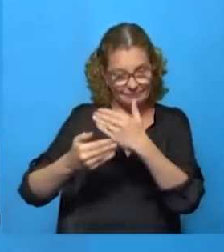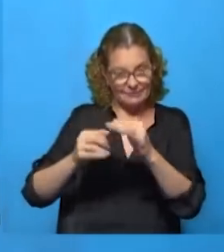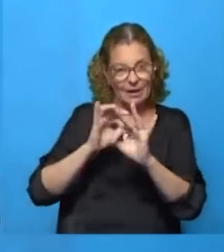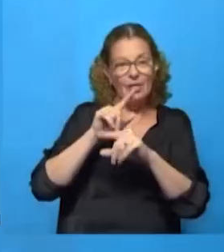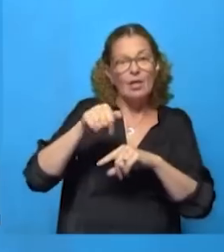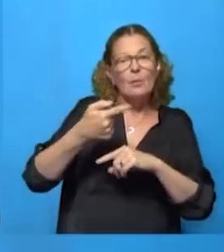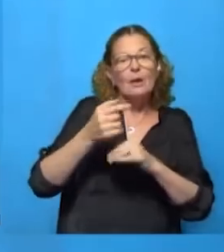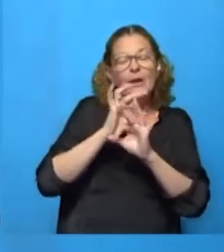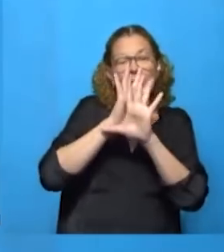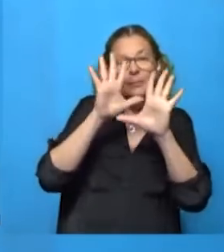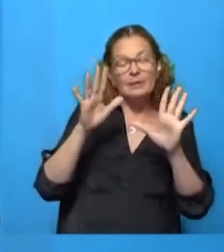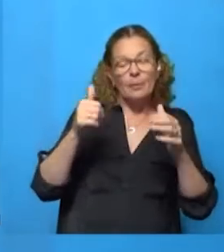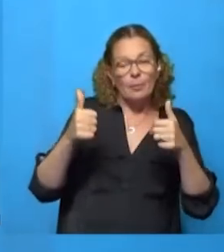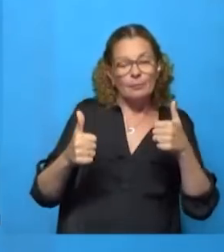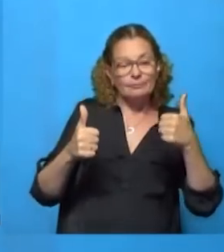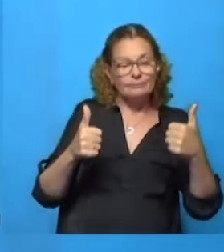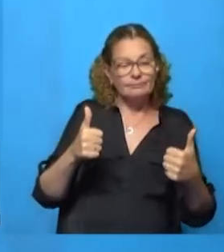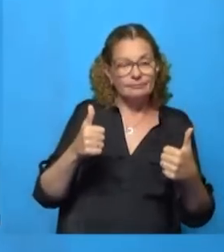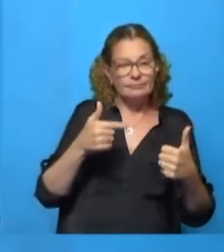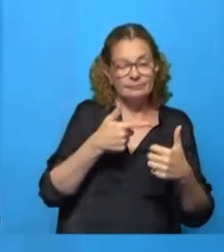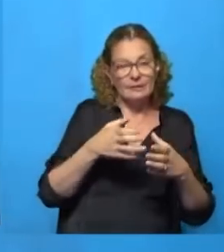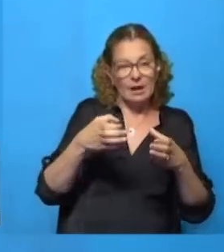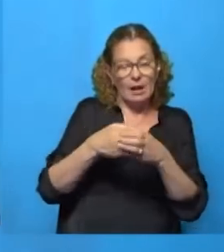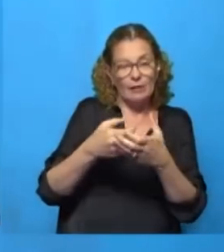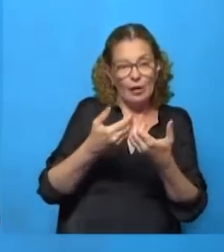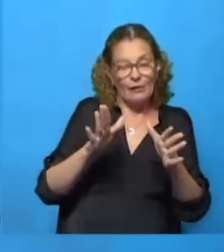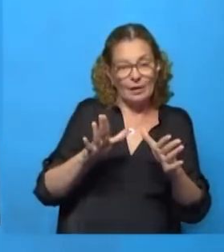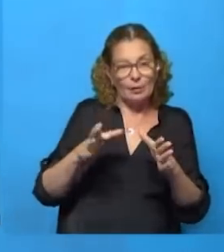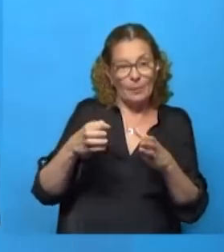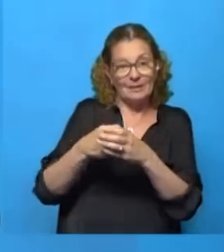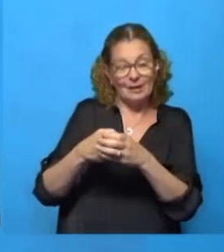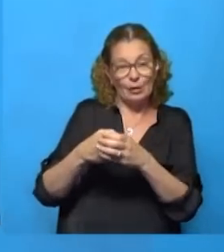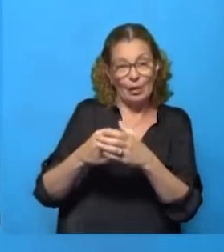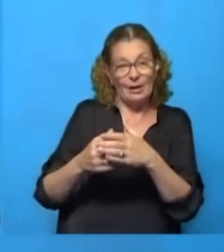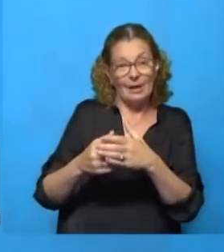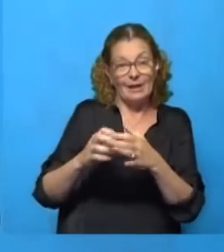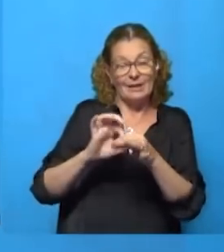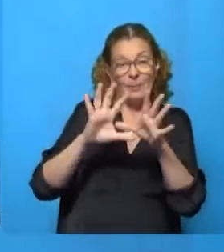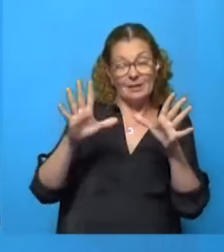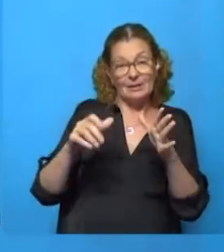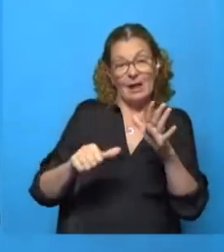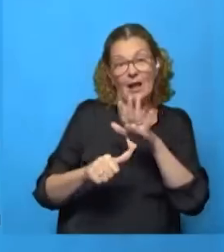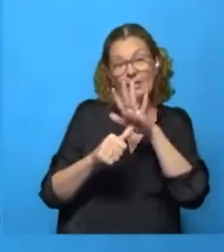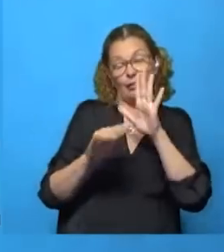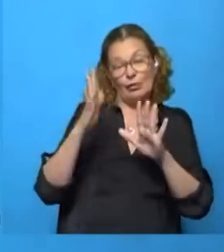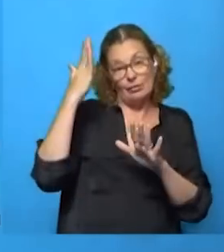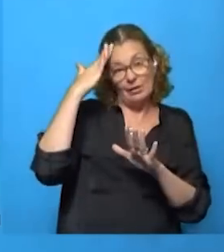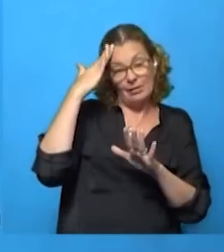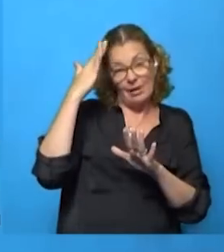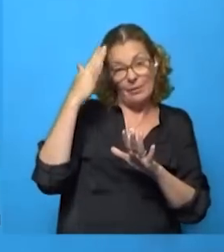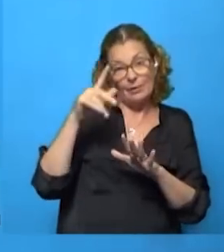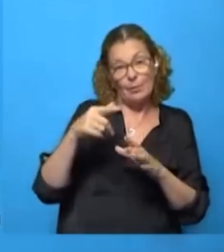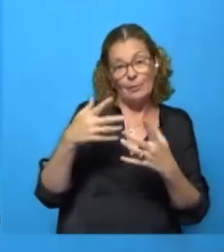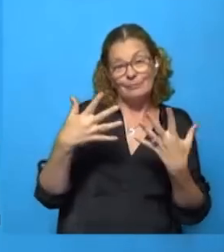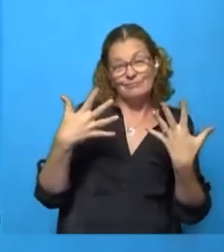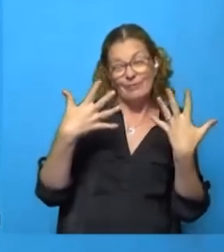en un extremo aparecen Cabildo abierto y el partido independiente con candidaturas definidas y diríamos el más difuso el